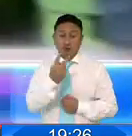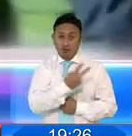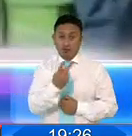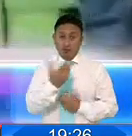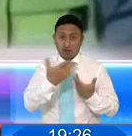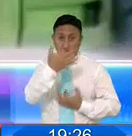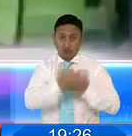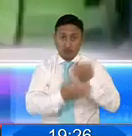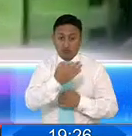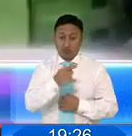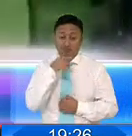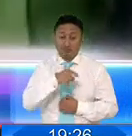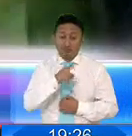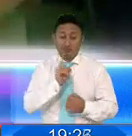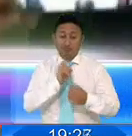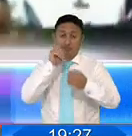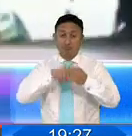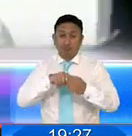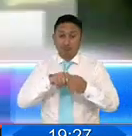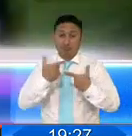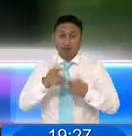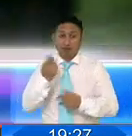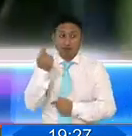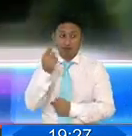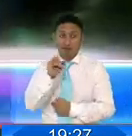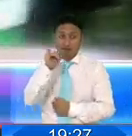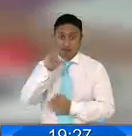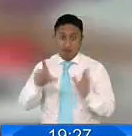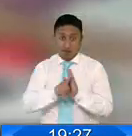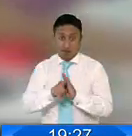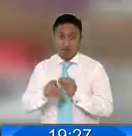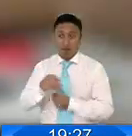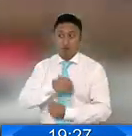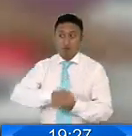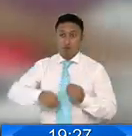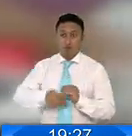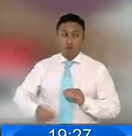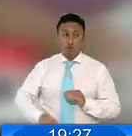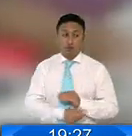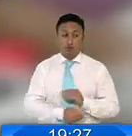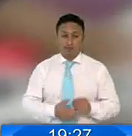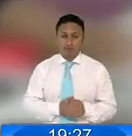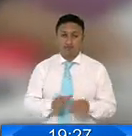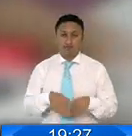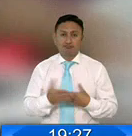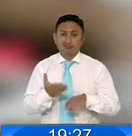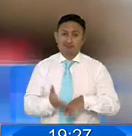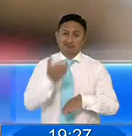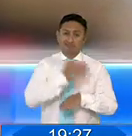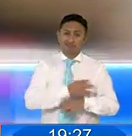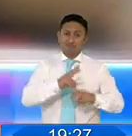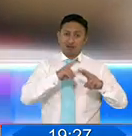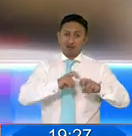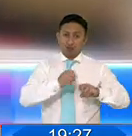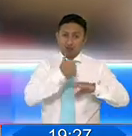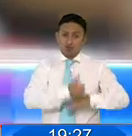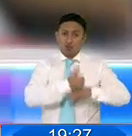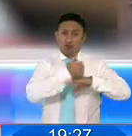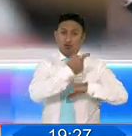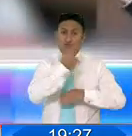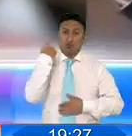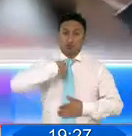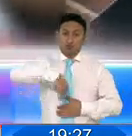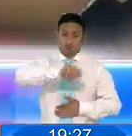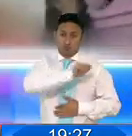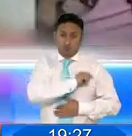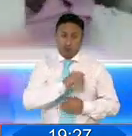estar vinculados presuntamente al lavado de dinero ilícito. Esta investigación fue realizada en aquel entonces por pedido de autoridades